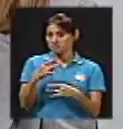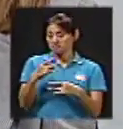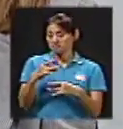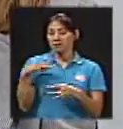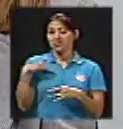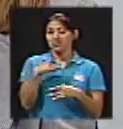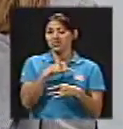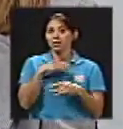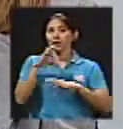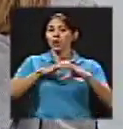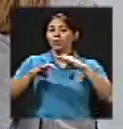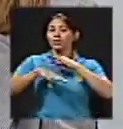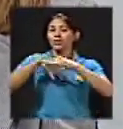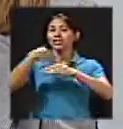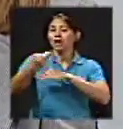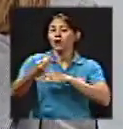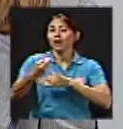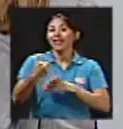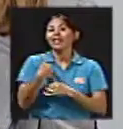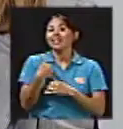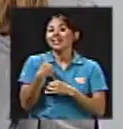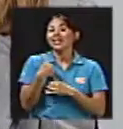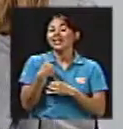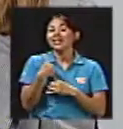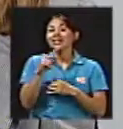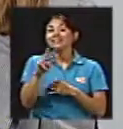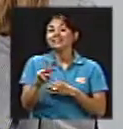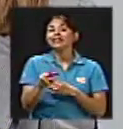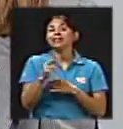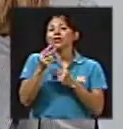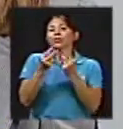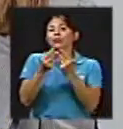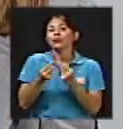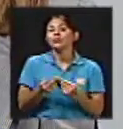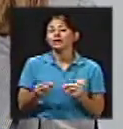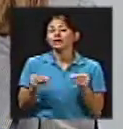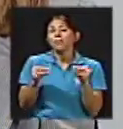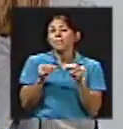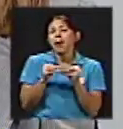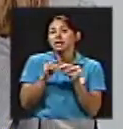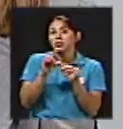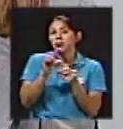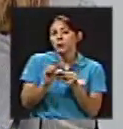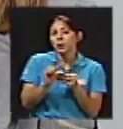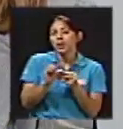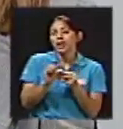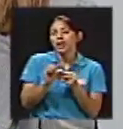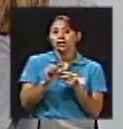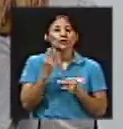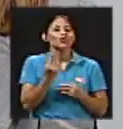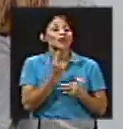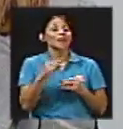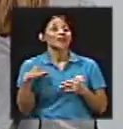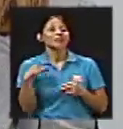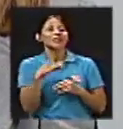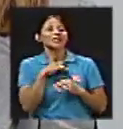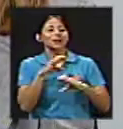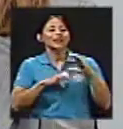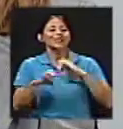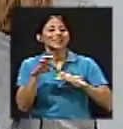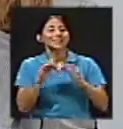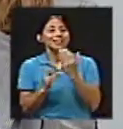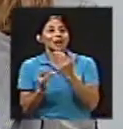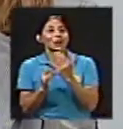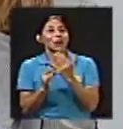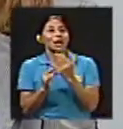tiene el segundo presupuesto más pequeño de toda la administración pública, solo el Ministerio de Ciencia y Tecnología es un poquito más